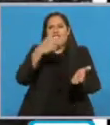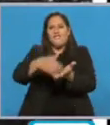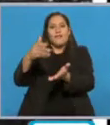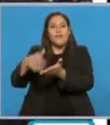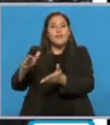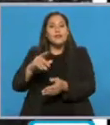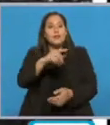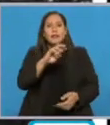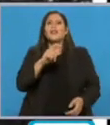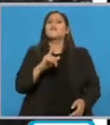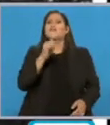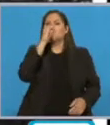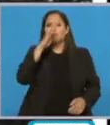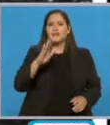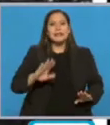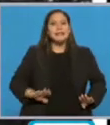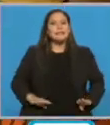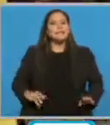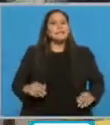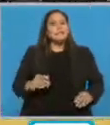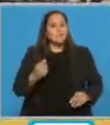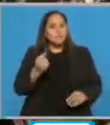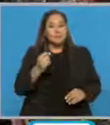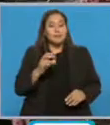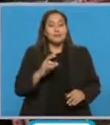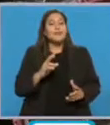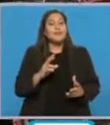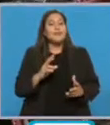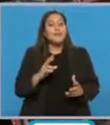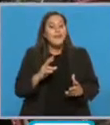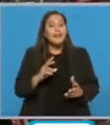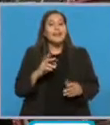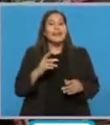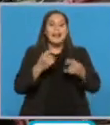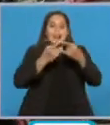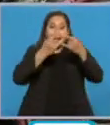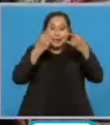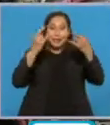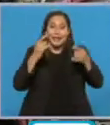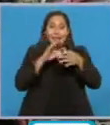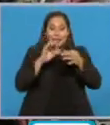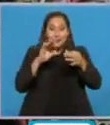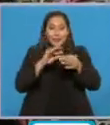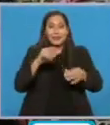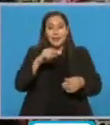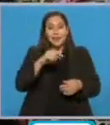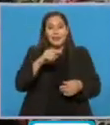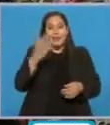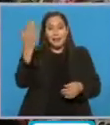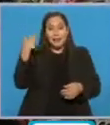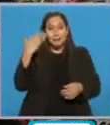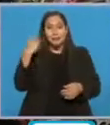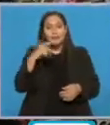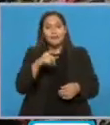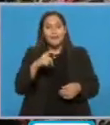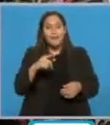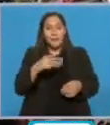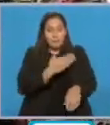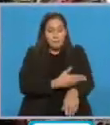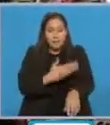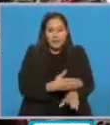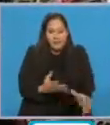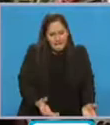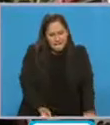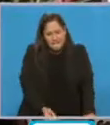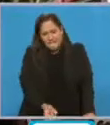Necaxa eran bravos, eran electricistas acá, y entonces cuenta las crónicas de la época que levantan las tablas del